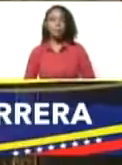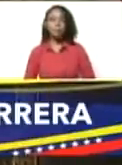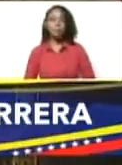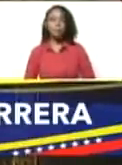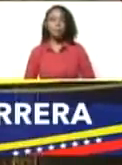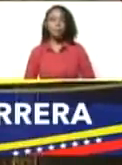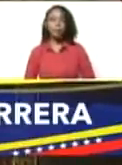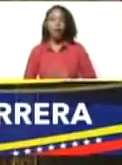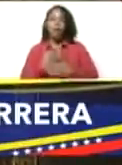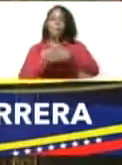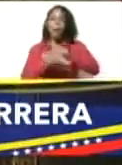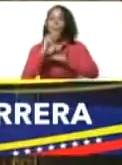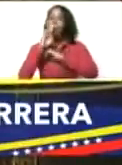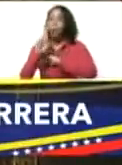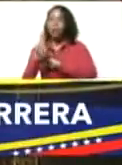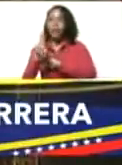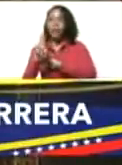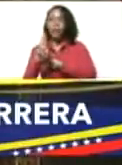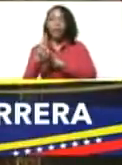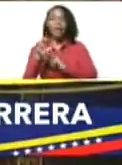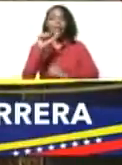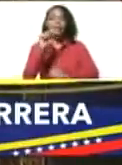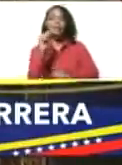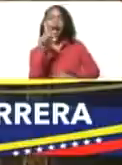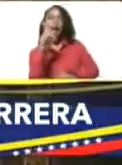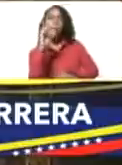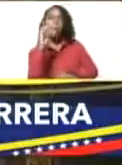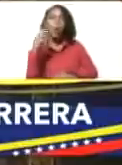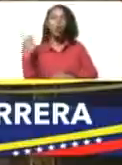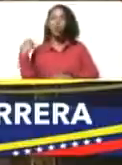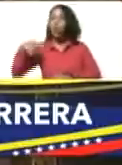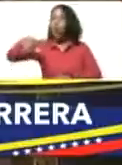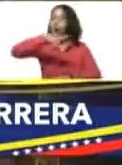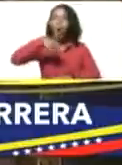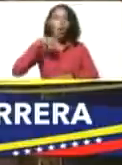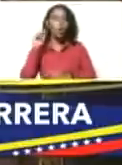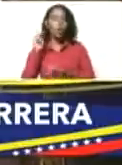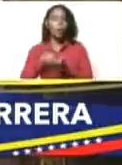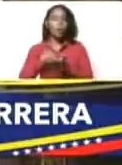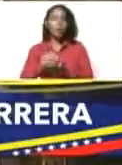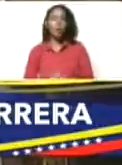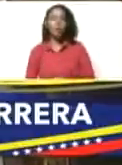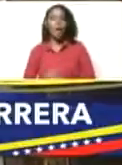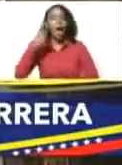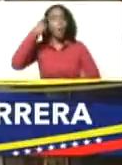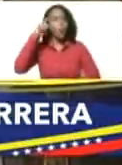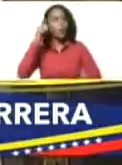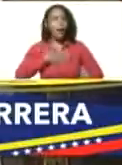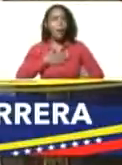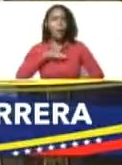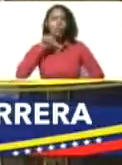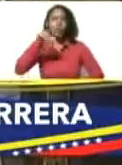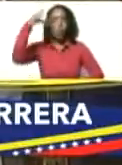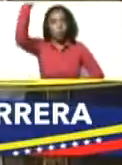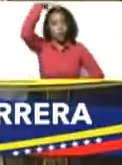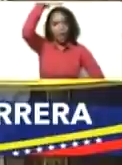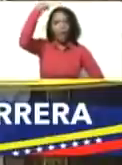Vamos a responder a este salmo para participar todos. Acuérdate de mí en tu reino,